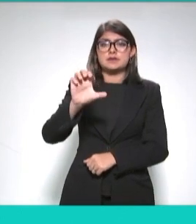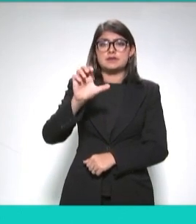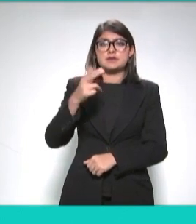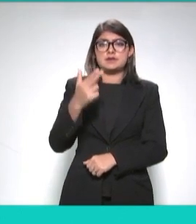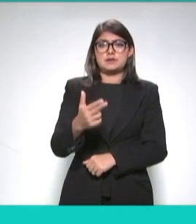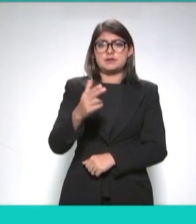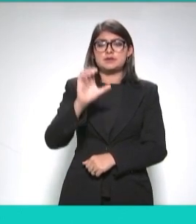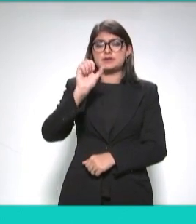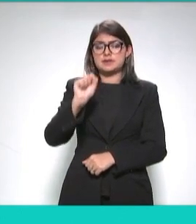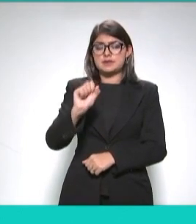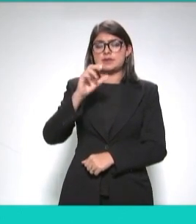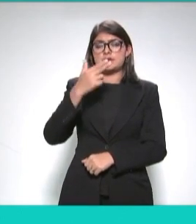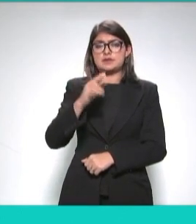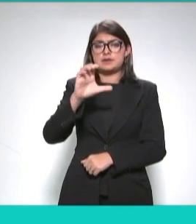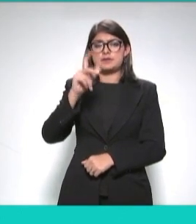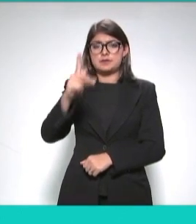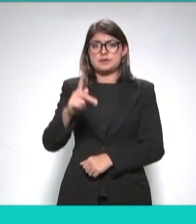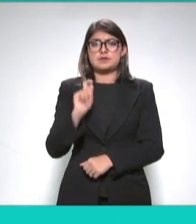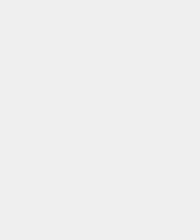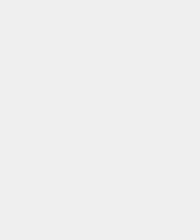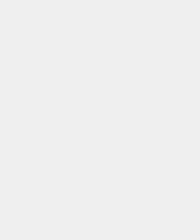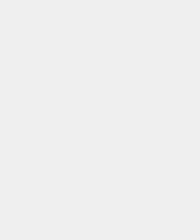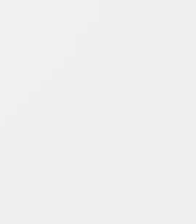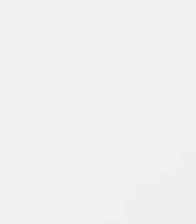el 13 de agosto de 2019